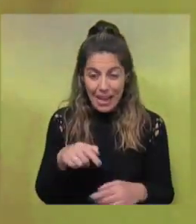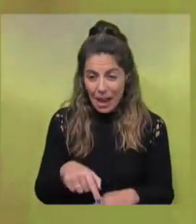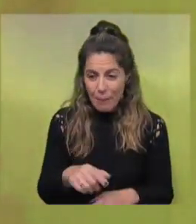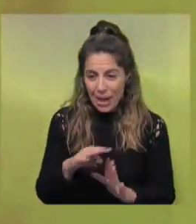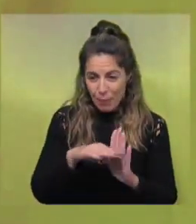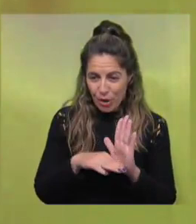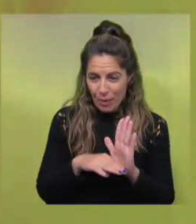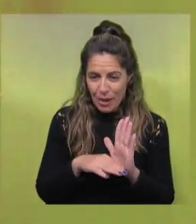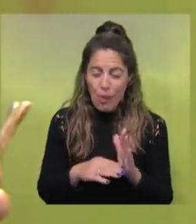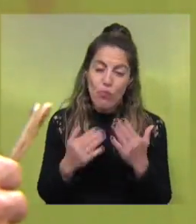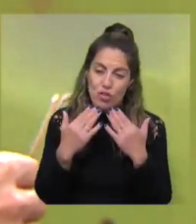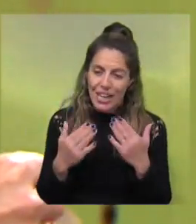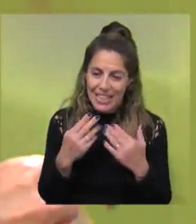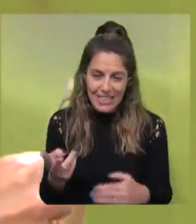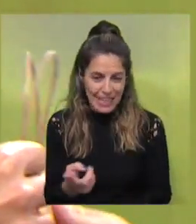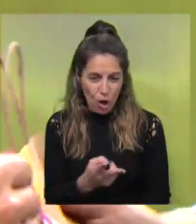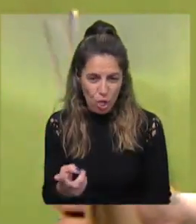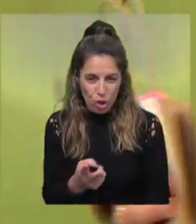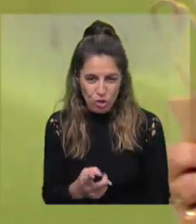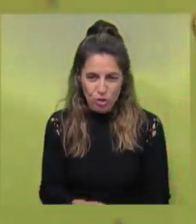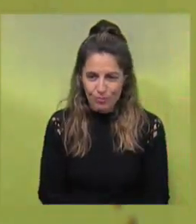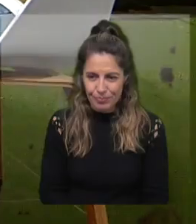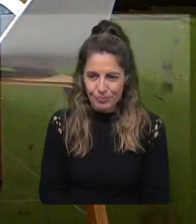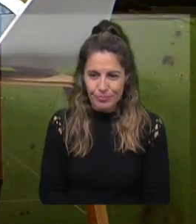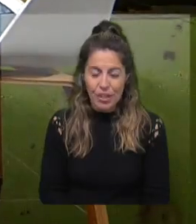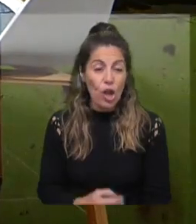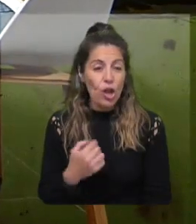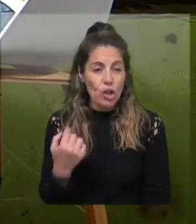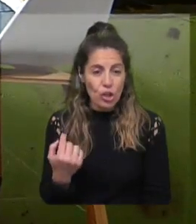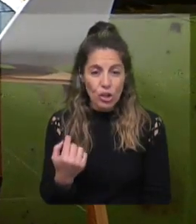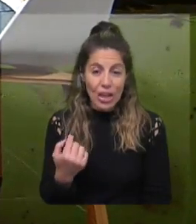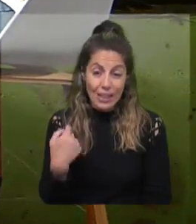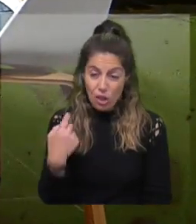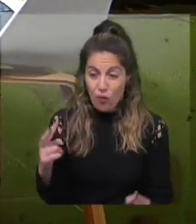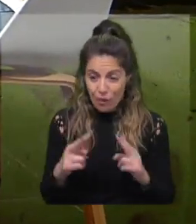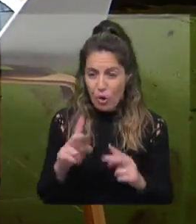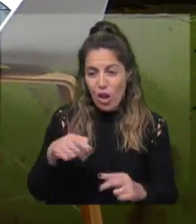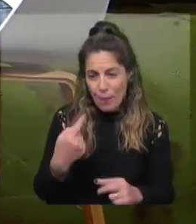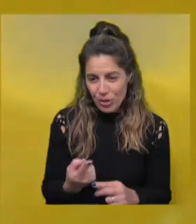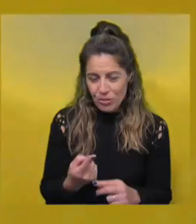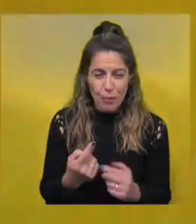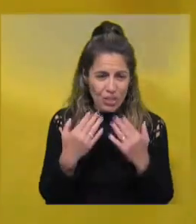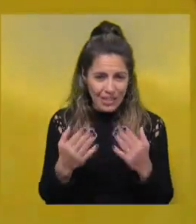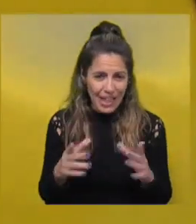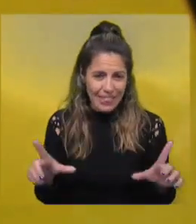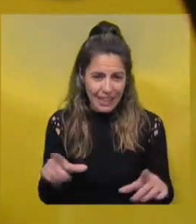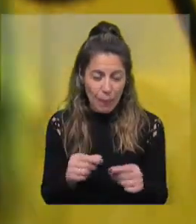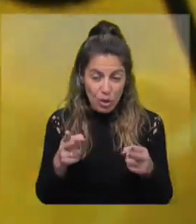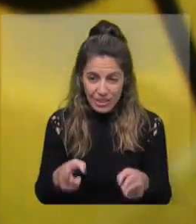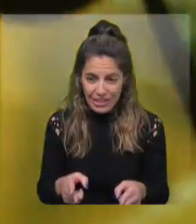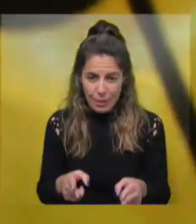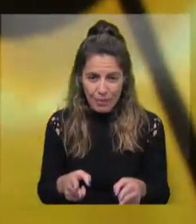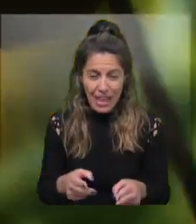bueno, muchas gracias a ambos. Muchas gracias. Y bueno, y nosotros, hasta la próxima. Gracias. Cerramos este segmento